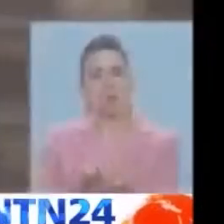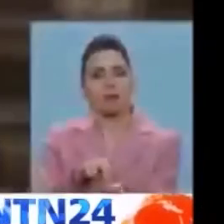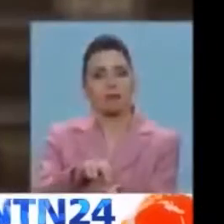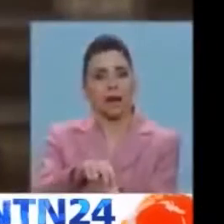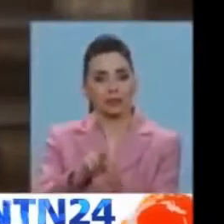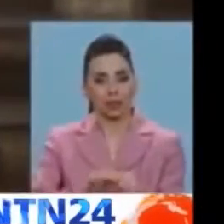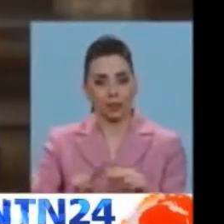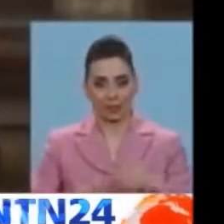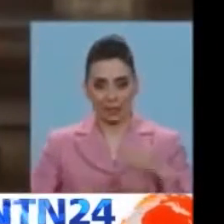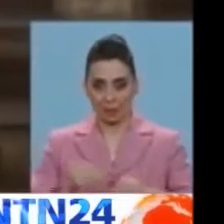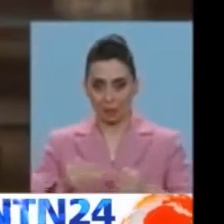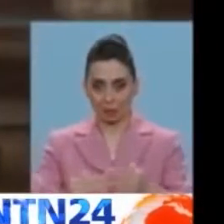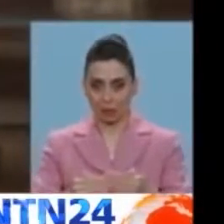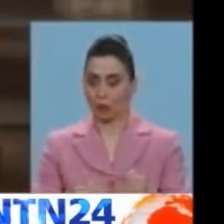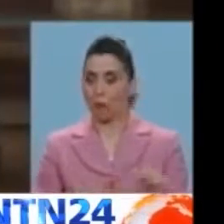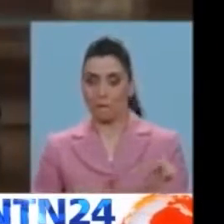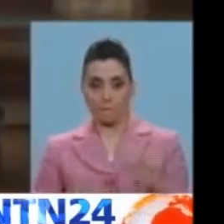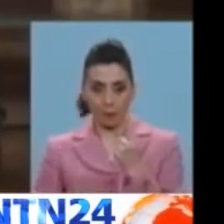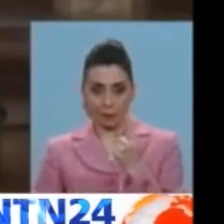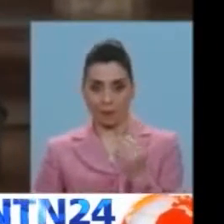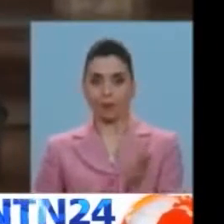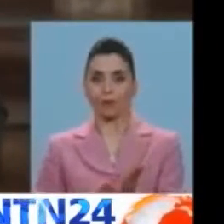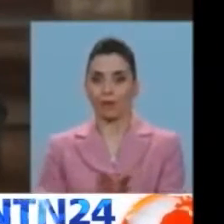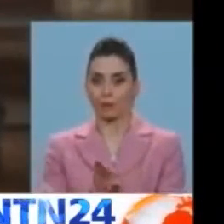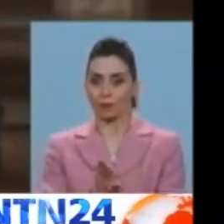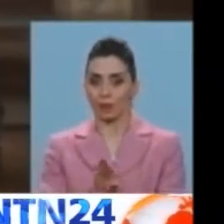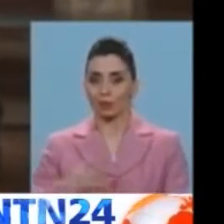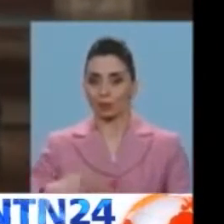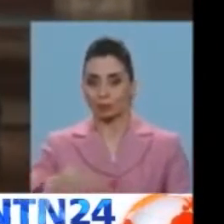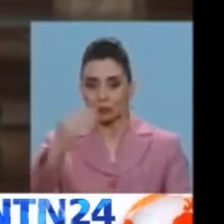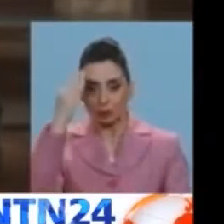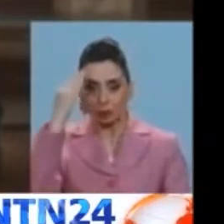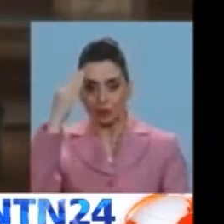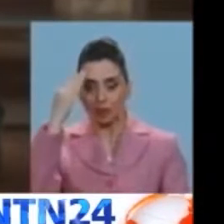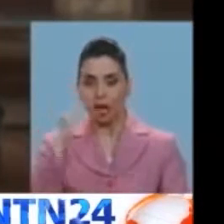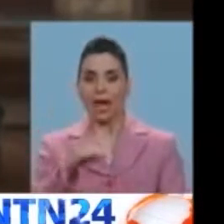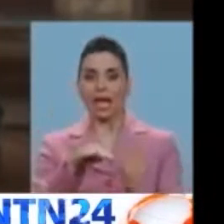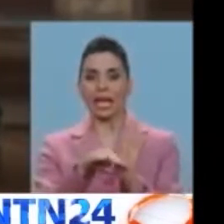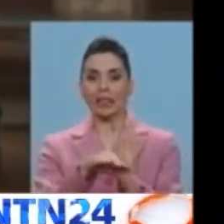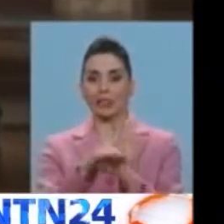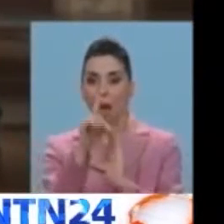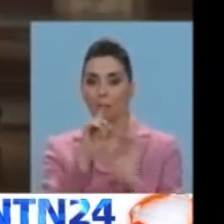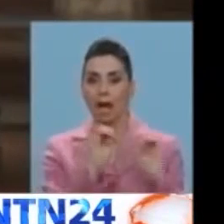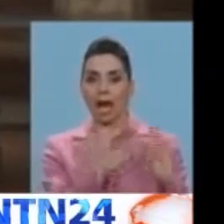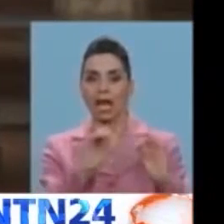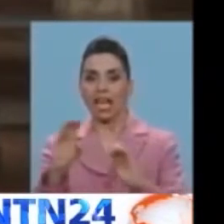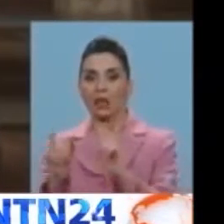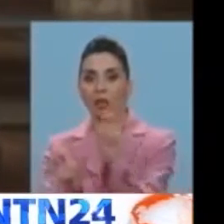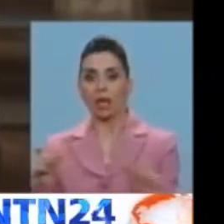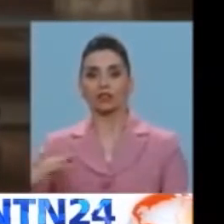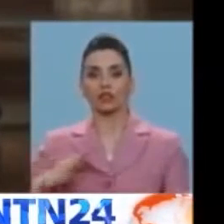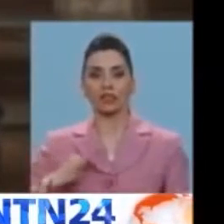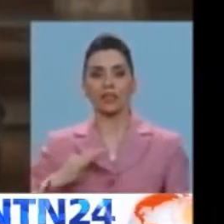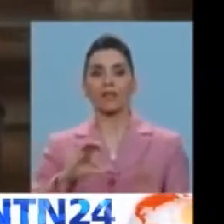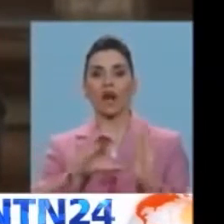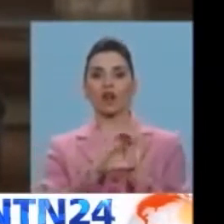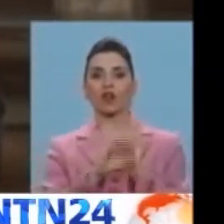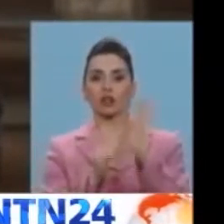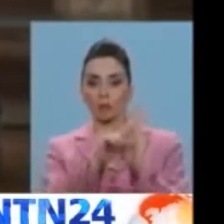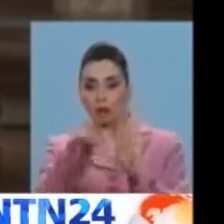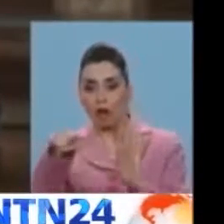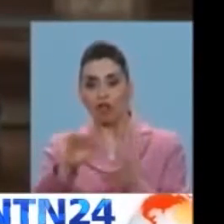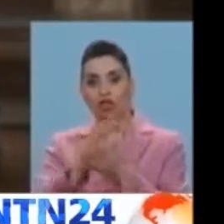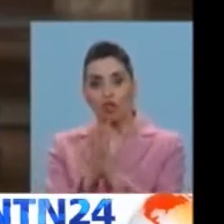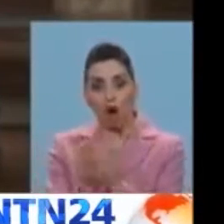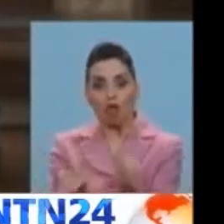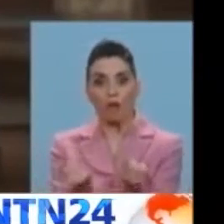popular. En primer lugar, iniciaremos en los próximos días una etapa de educación cívica constitucional para que todos